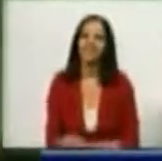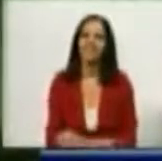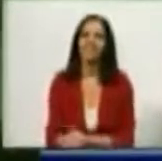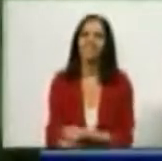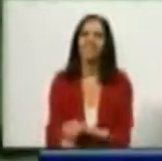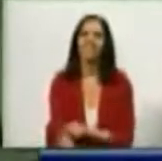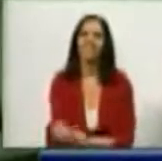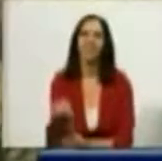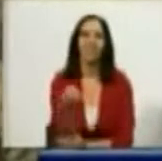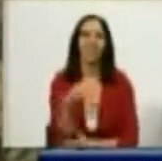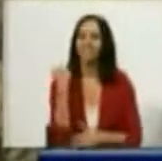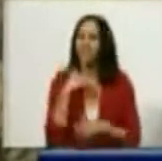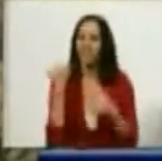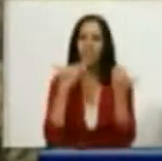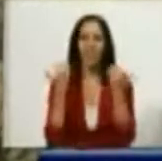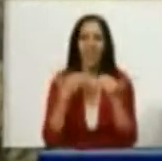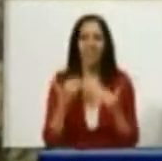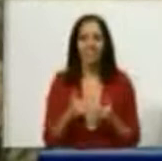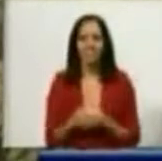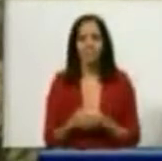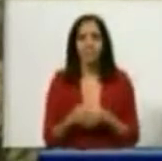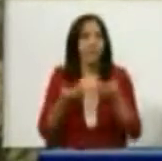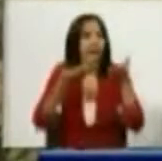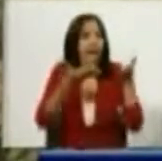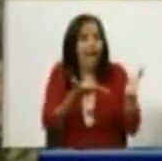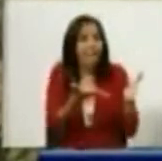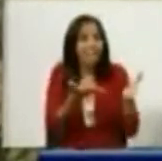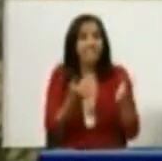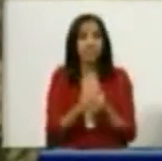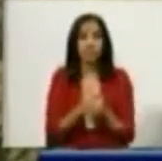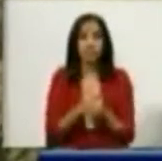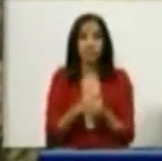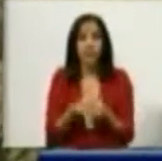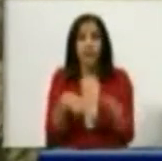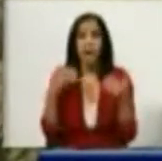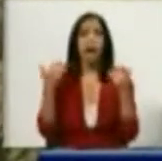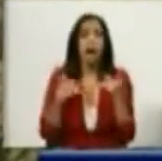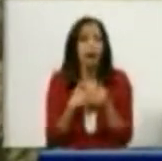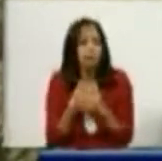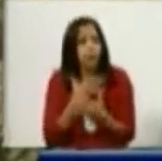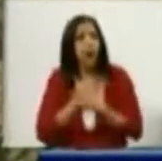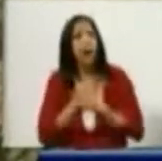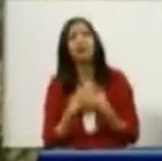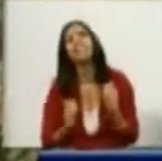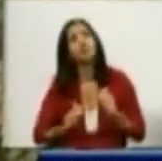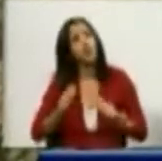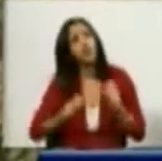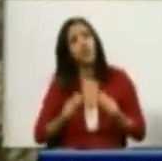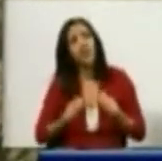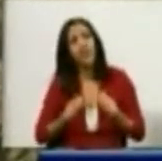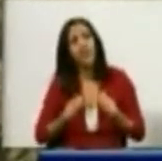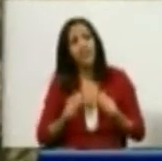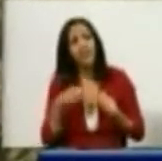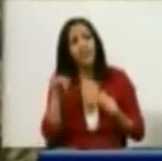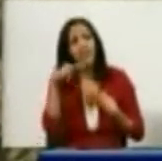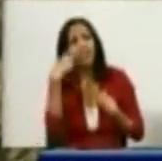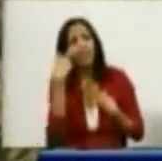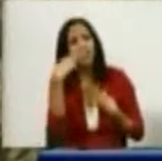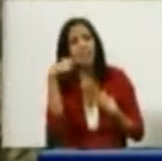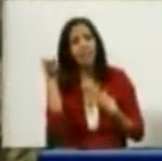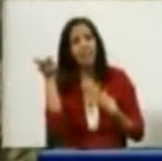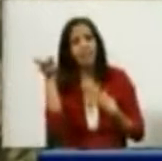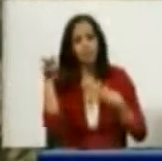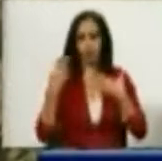Gustavo está muerto de la risa así son los bichos van ahí me torturaron y cuando cuando lo sueltan se curan